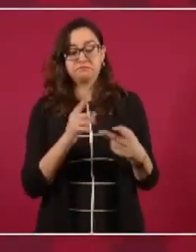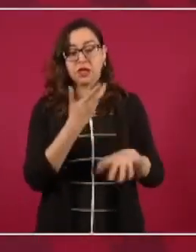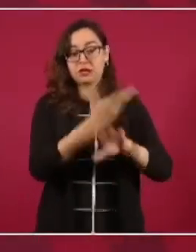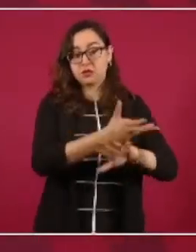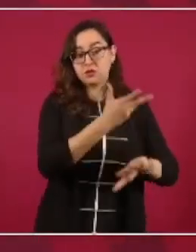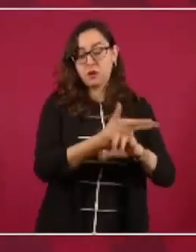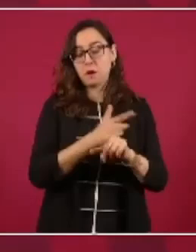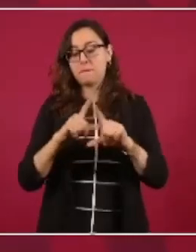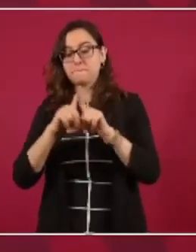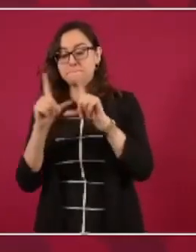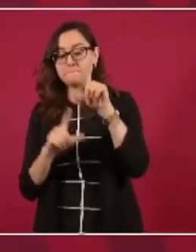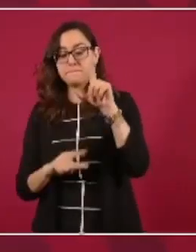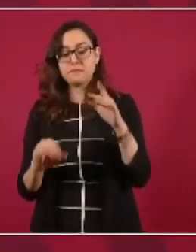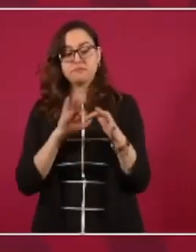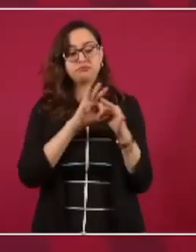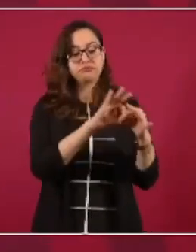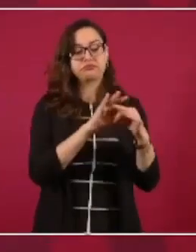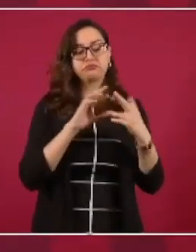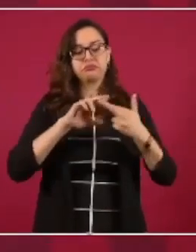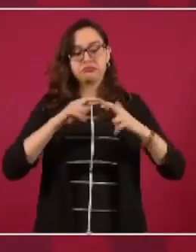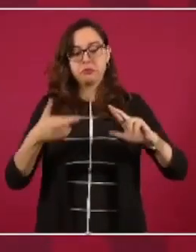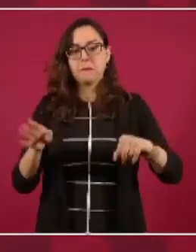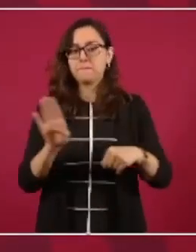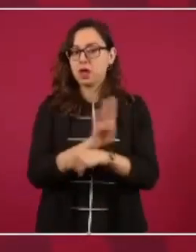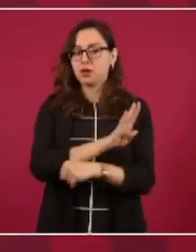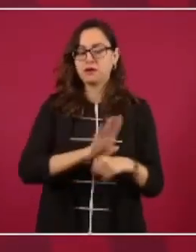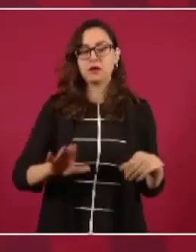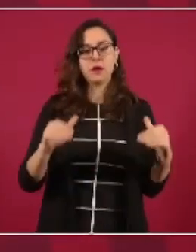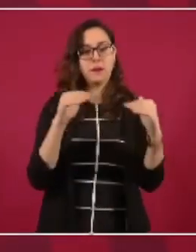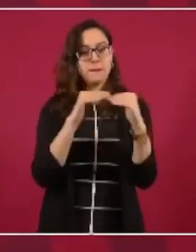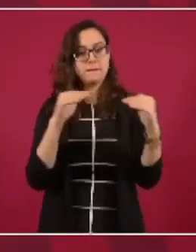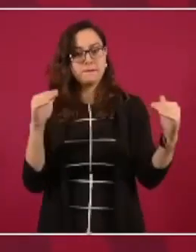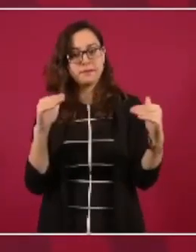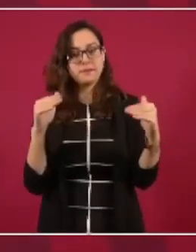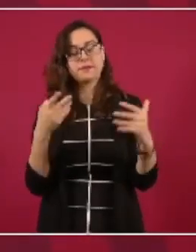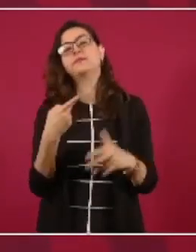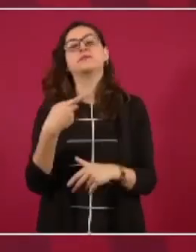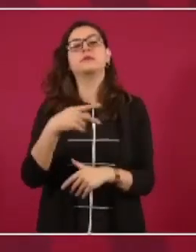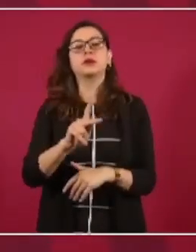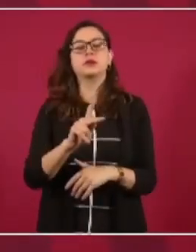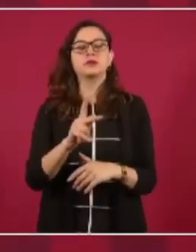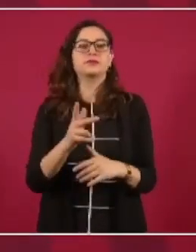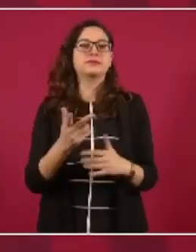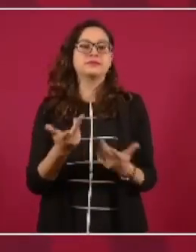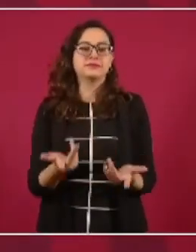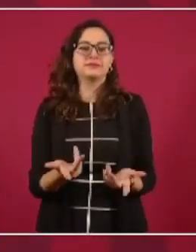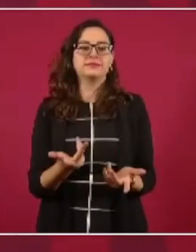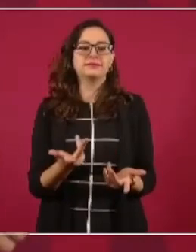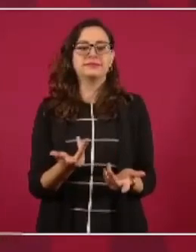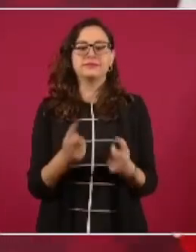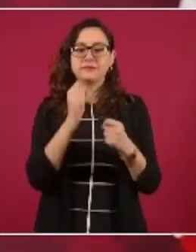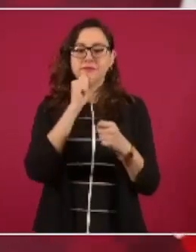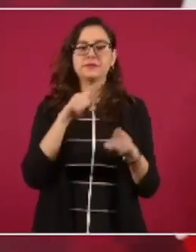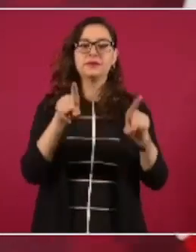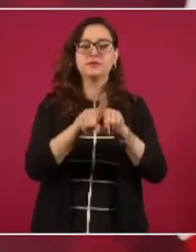naciones, hay pues mucha amistad entre los